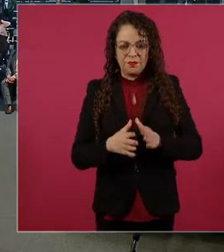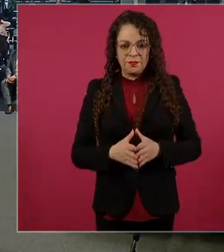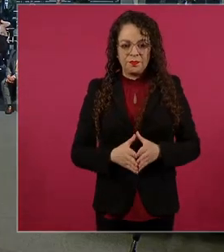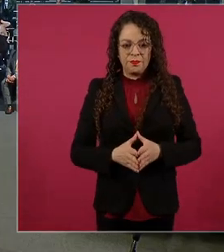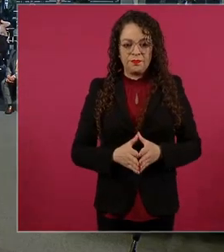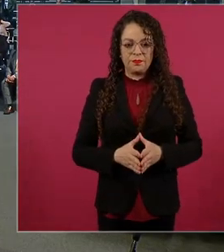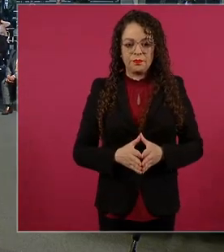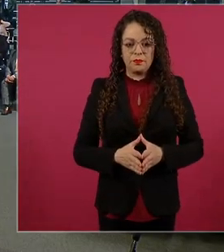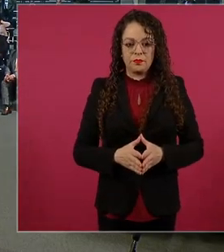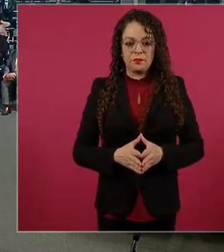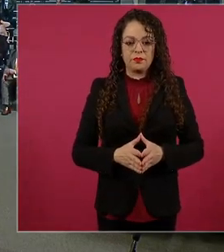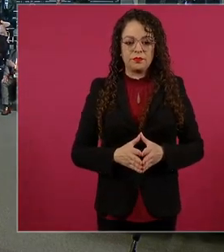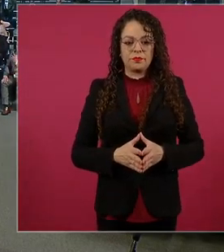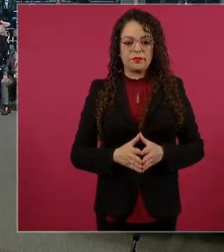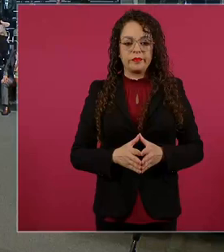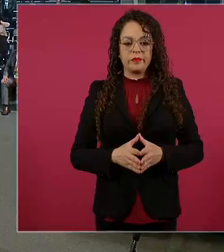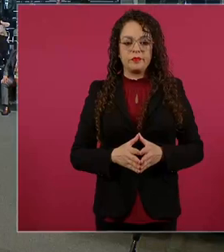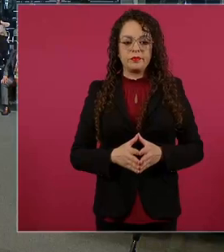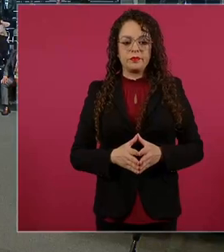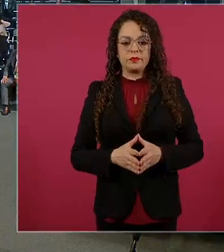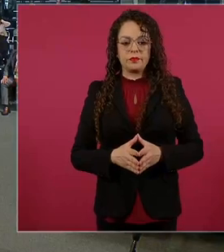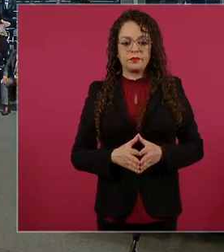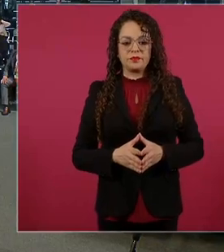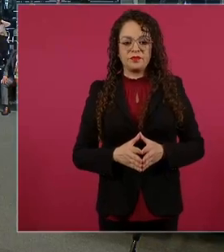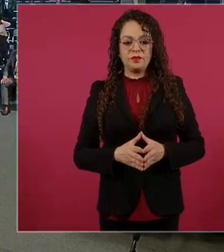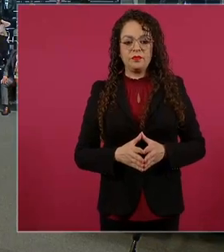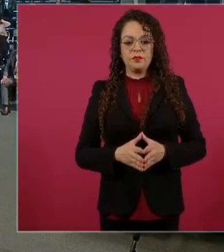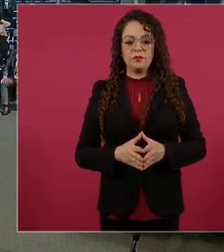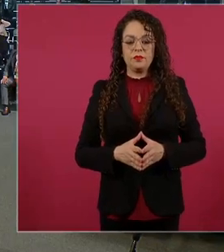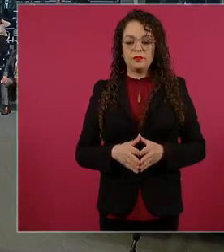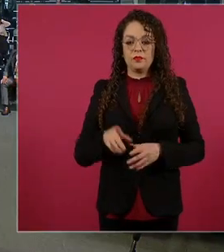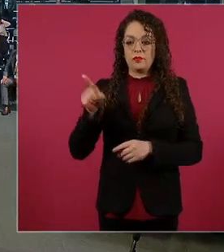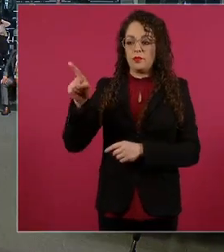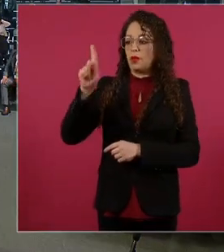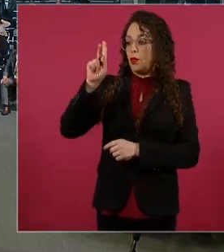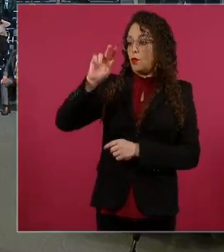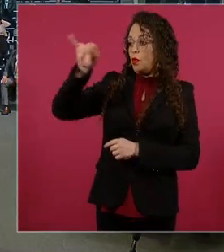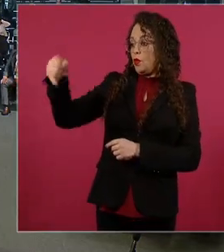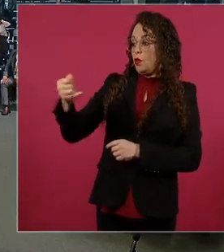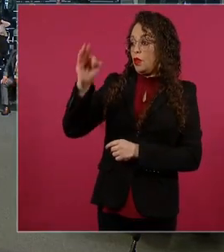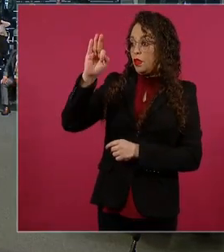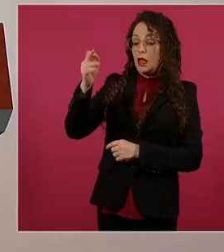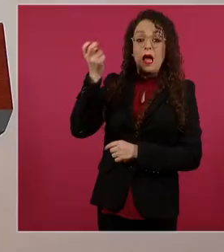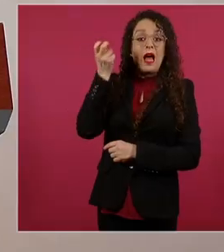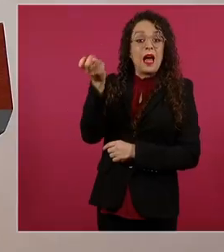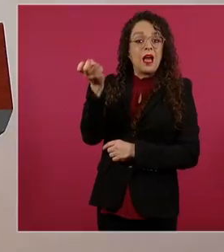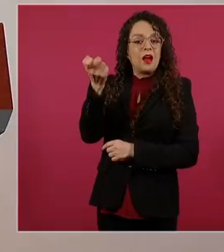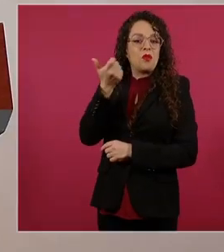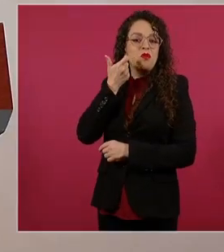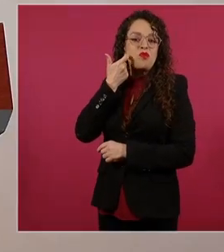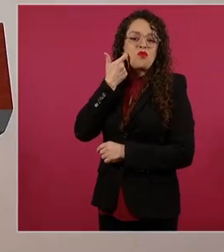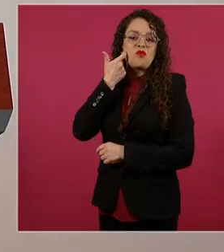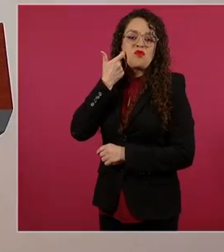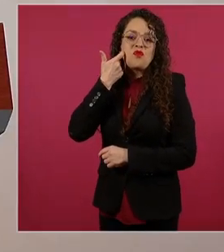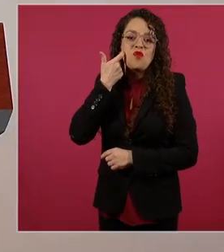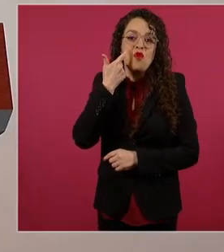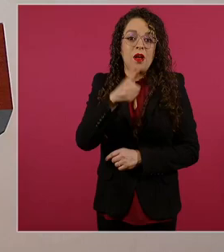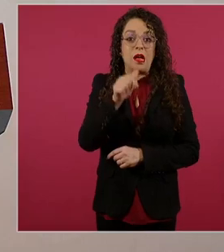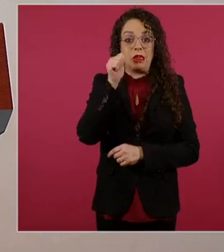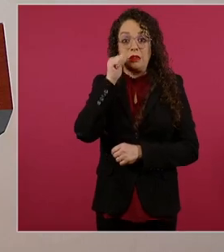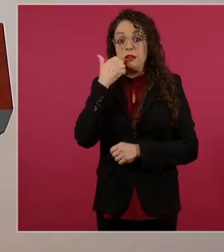eso eso es lo que lo que no quieren en el caso del Poder Judicial o sea ese ese